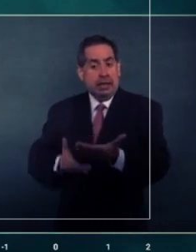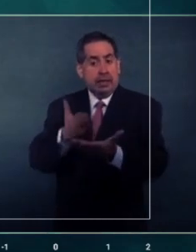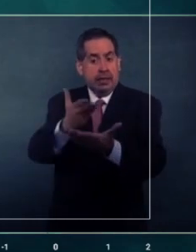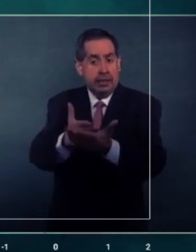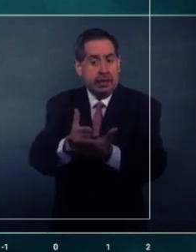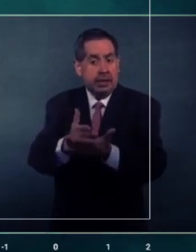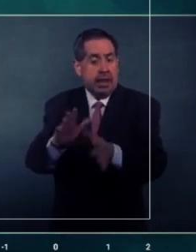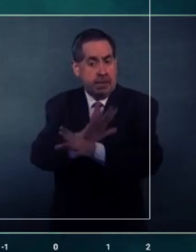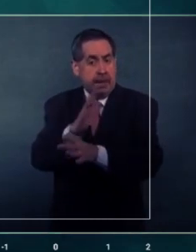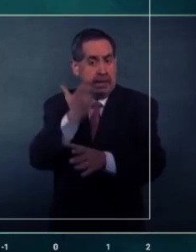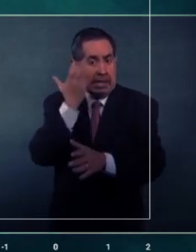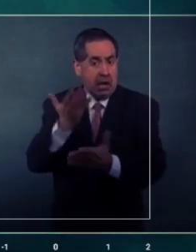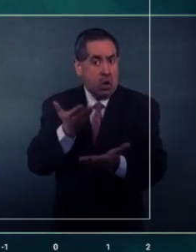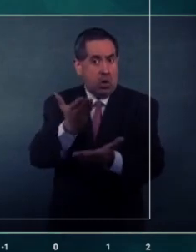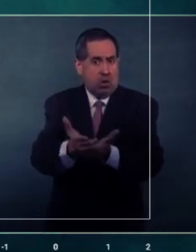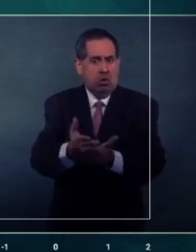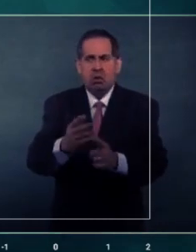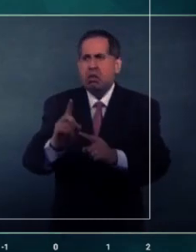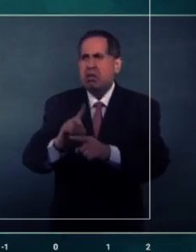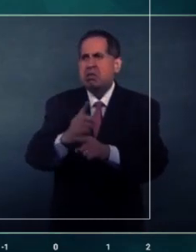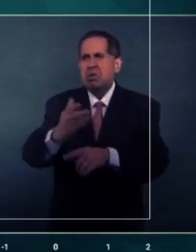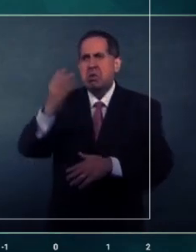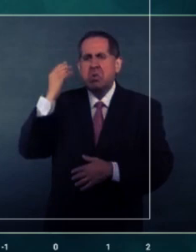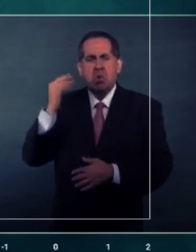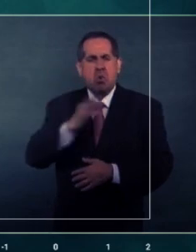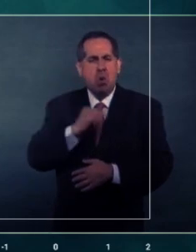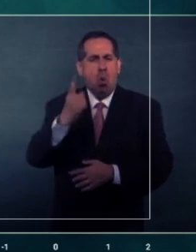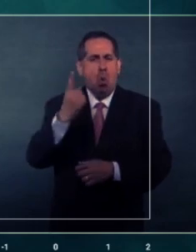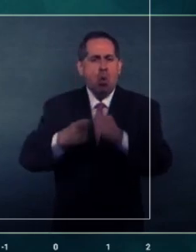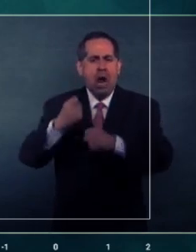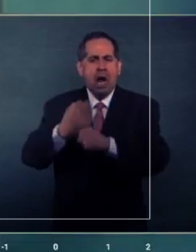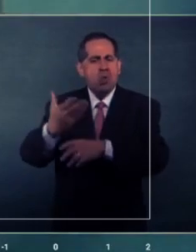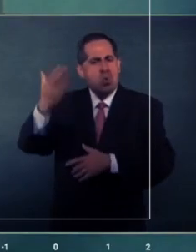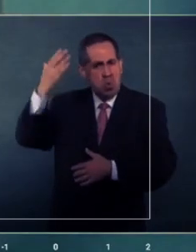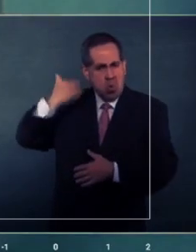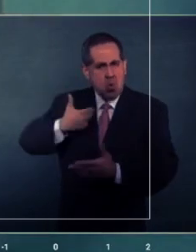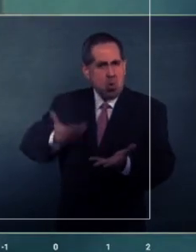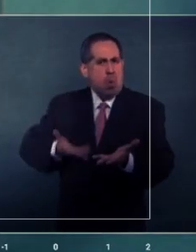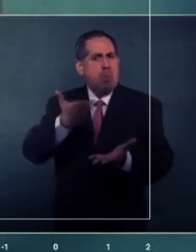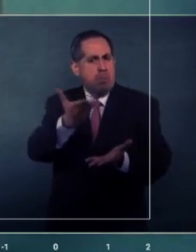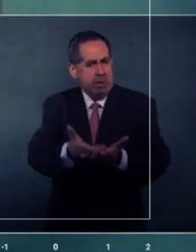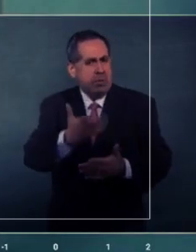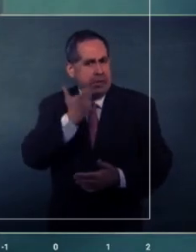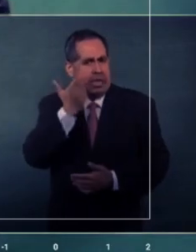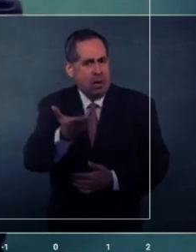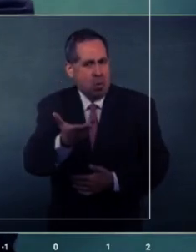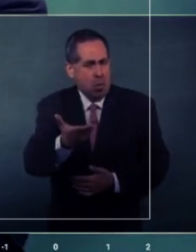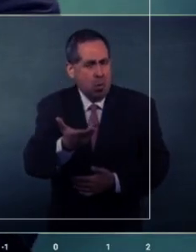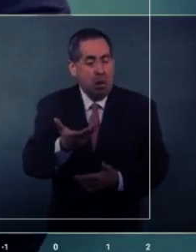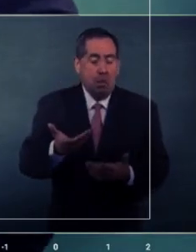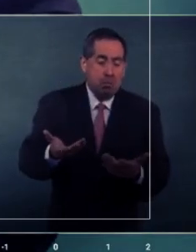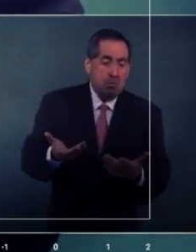desde hace más de un año y